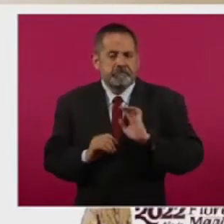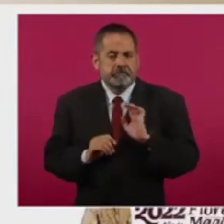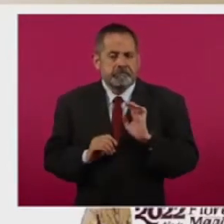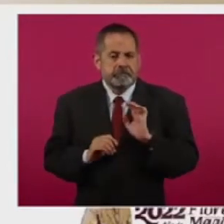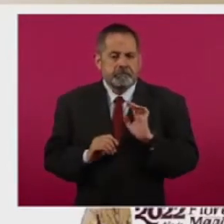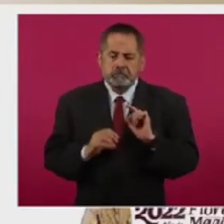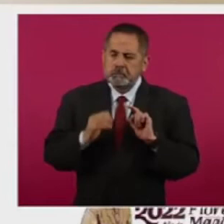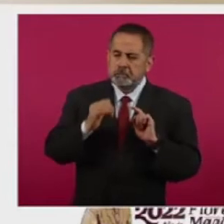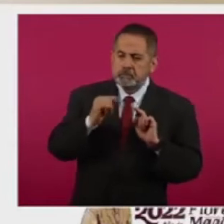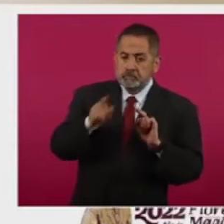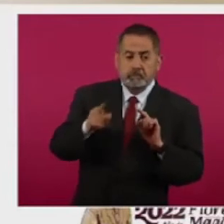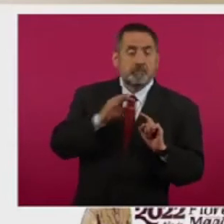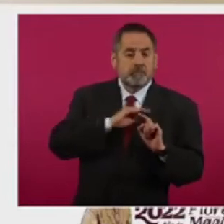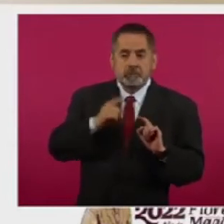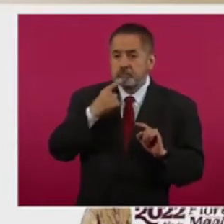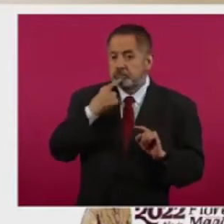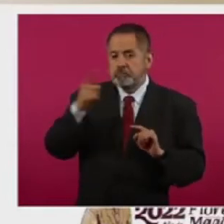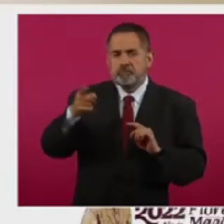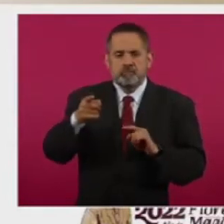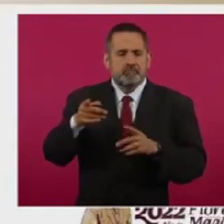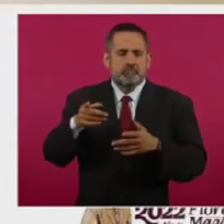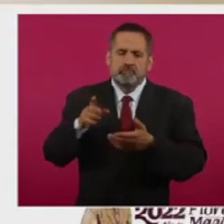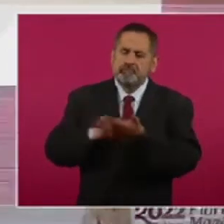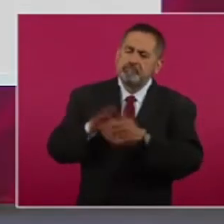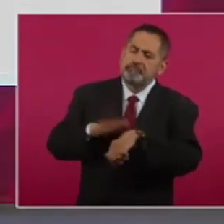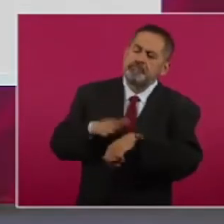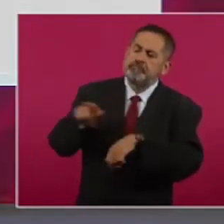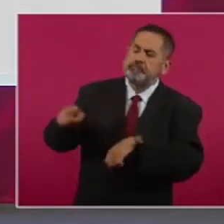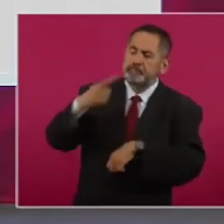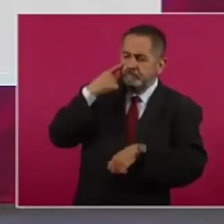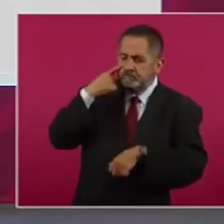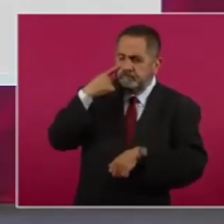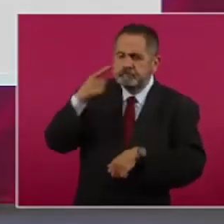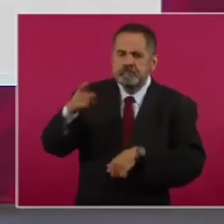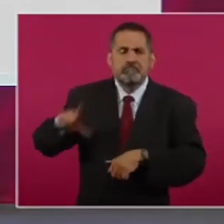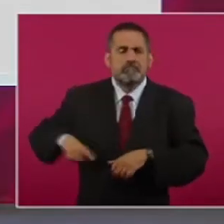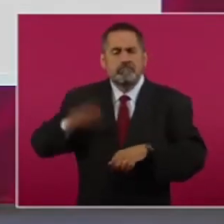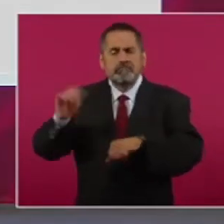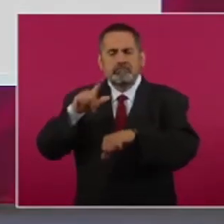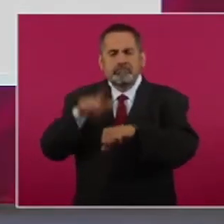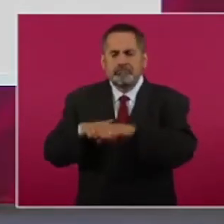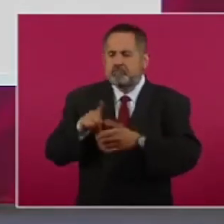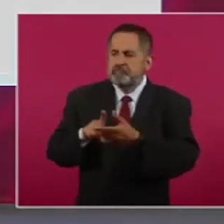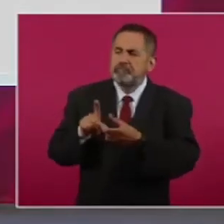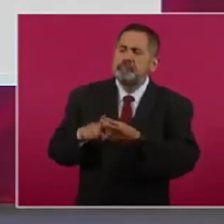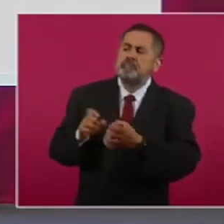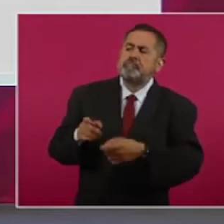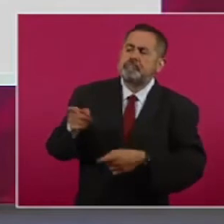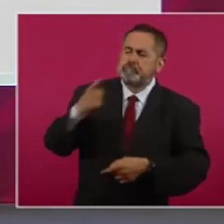juzgar el desempeño del gobierno federal.